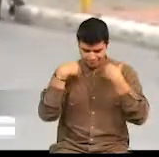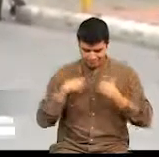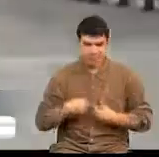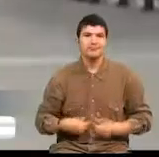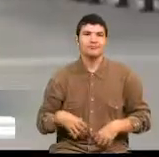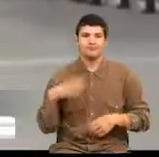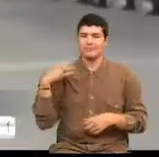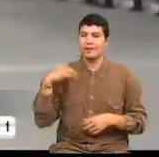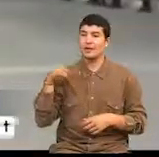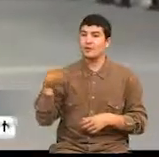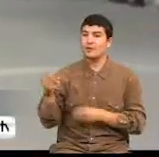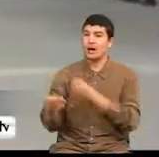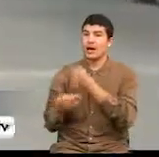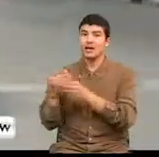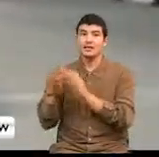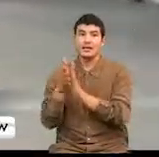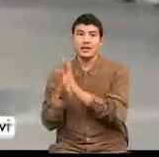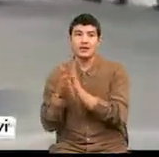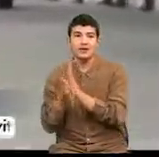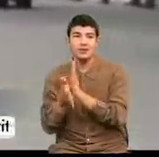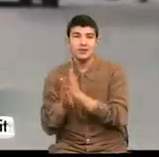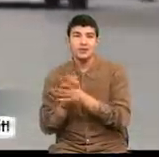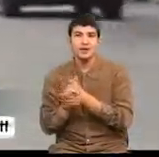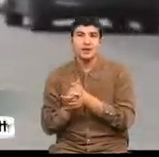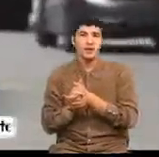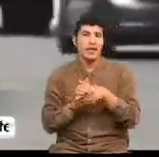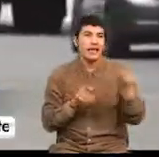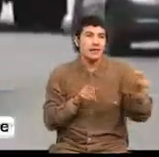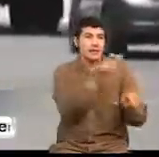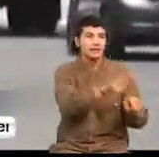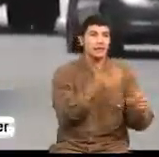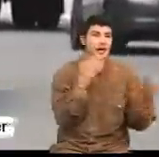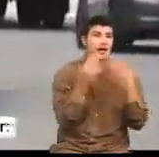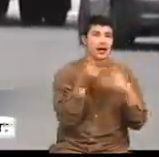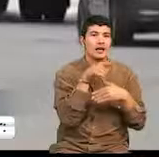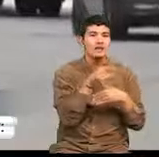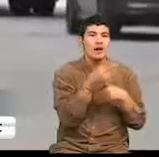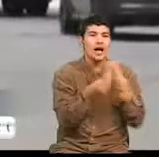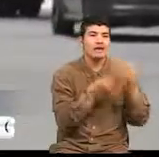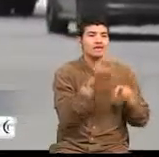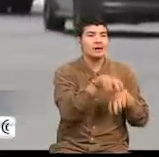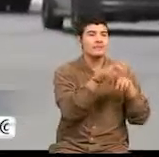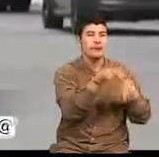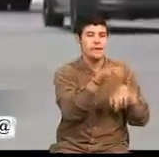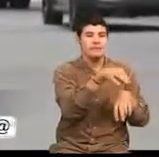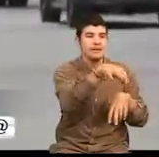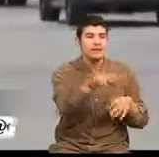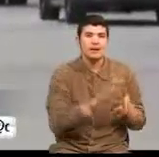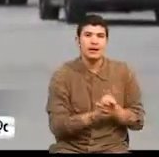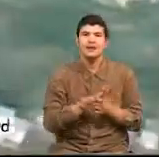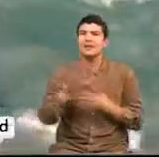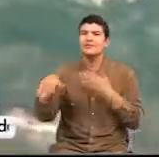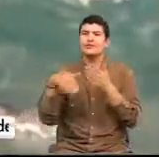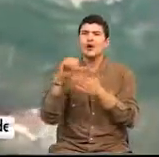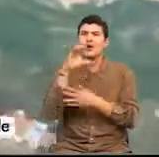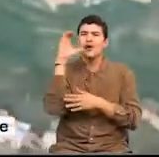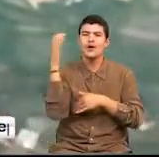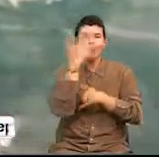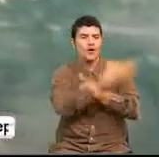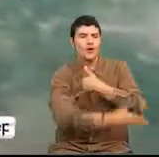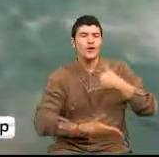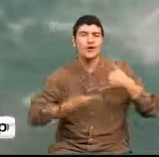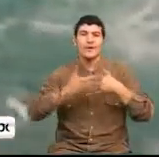pero tú estás haciendo patria con la información, el campesino está haciendo patria con lo que siembra, y así todos nosotros tenemos que